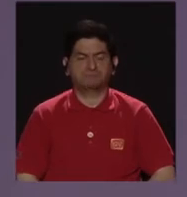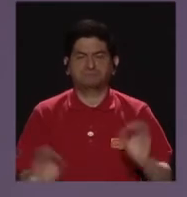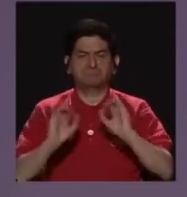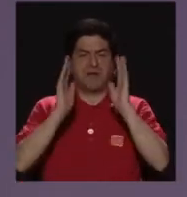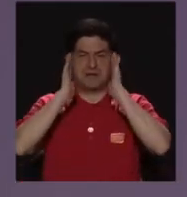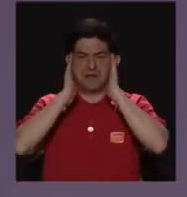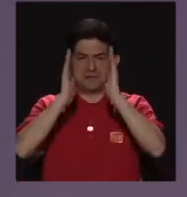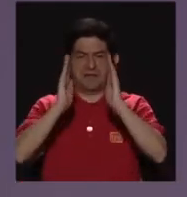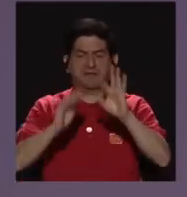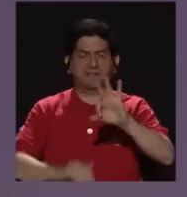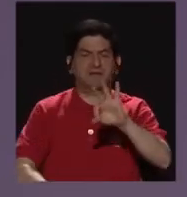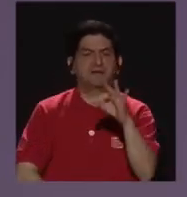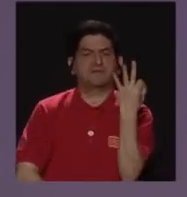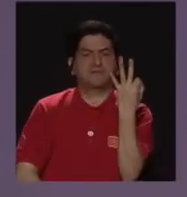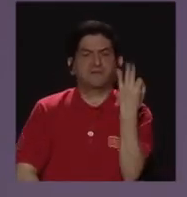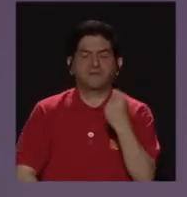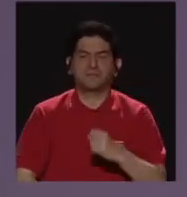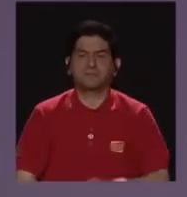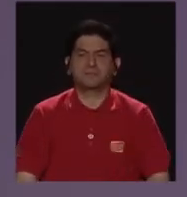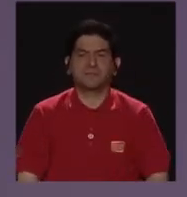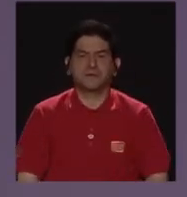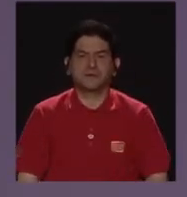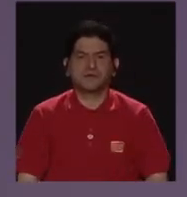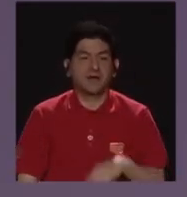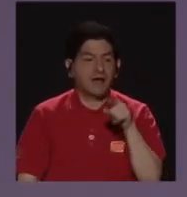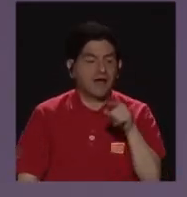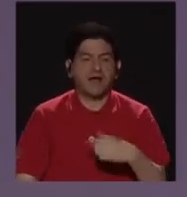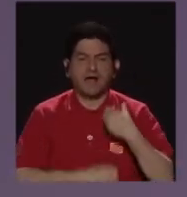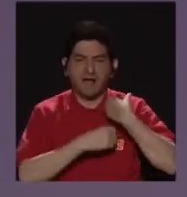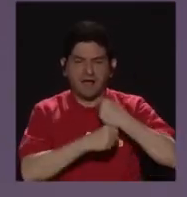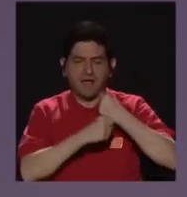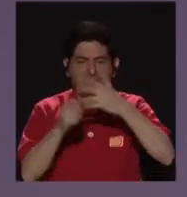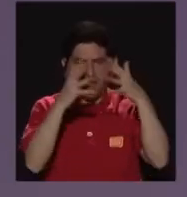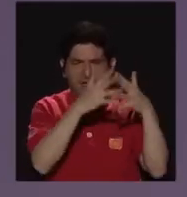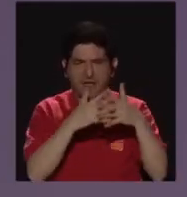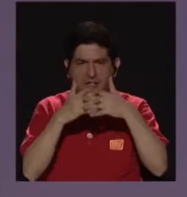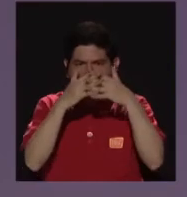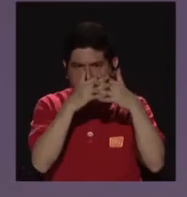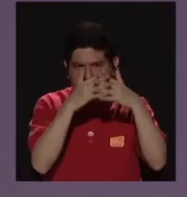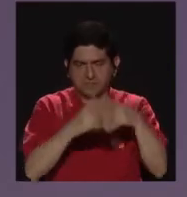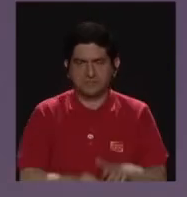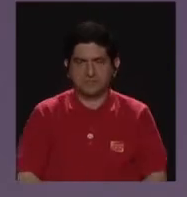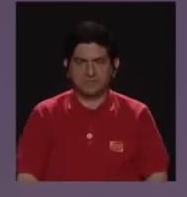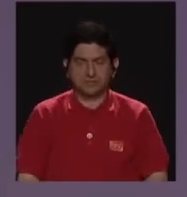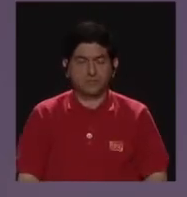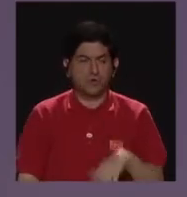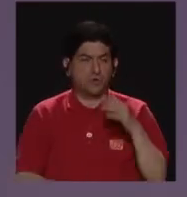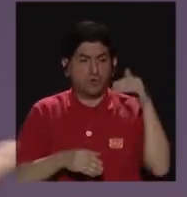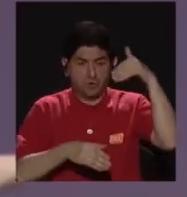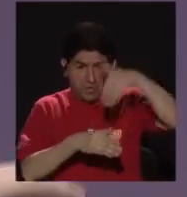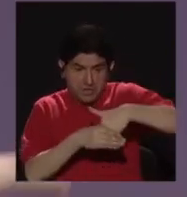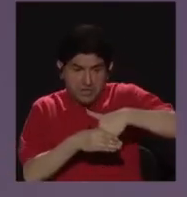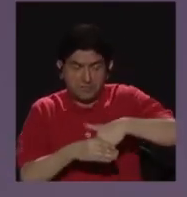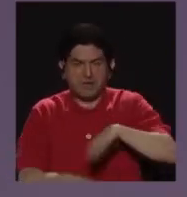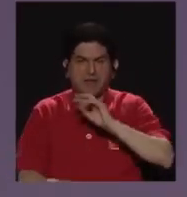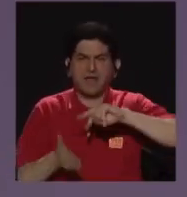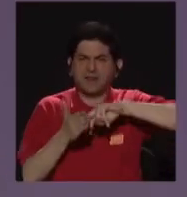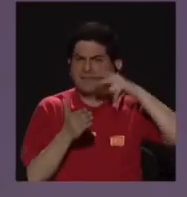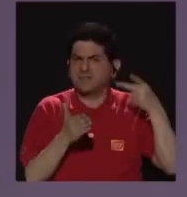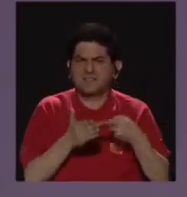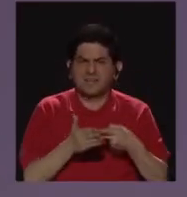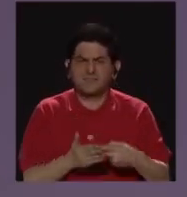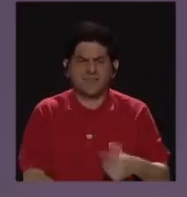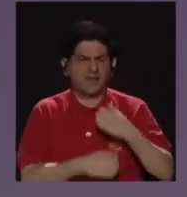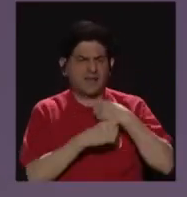de qué forma él el ejército de los eeuu ha intervenido y que ha significado en el